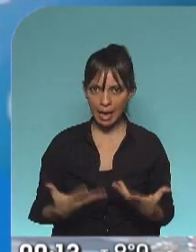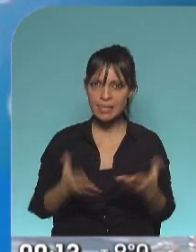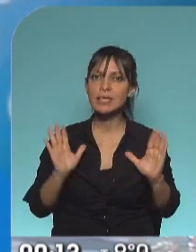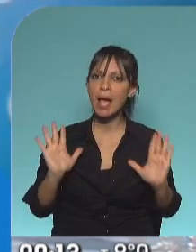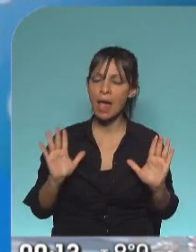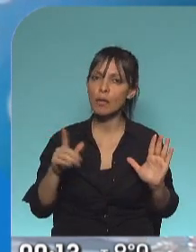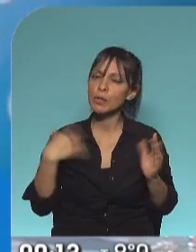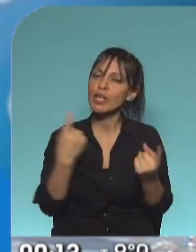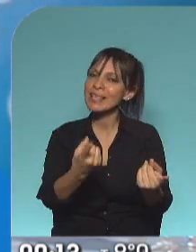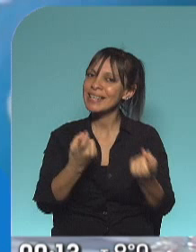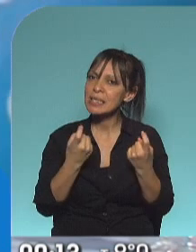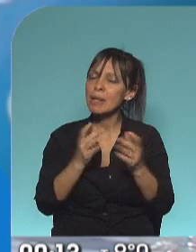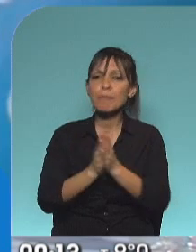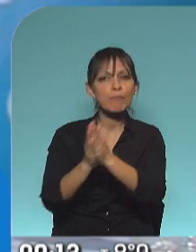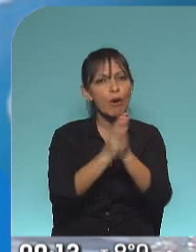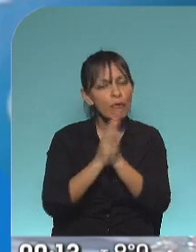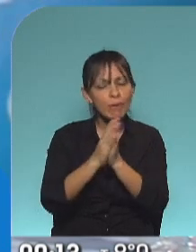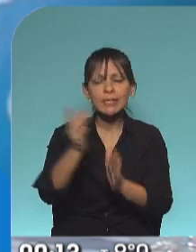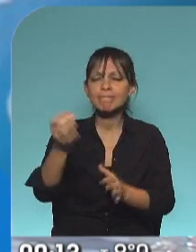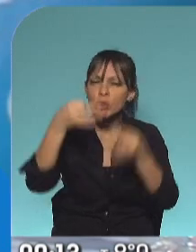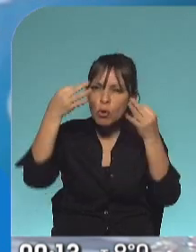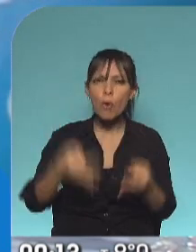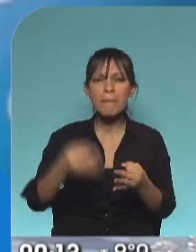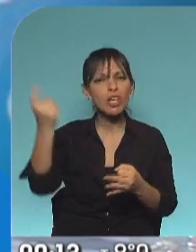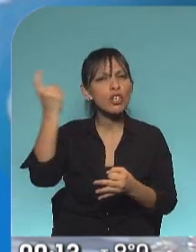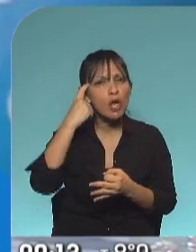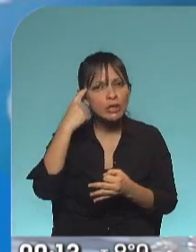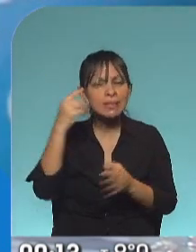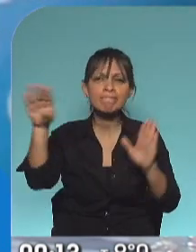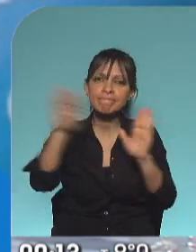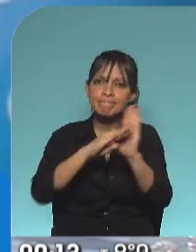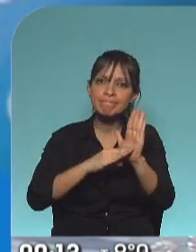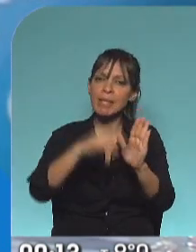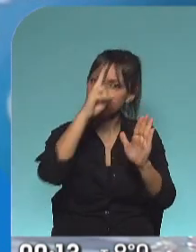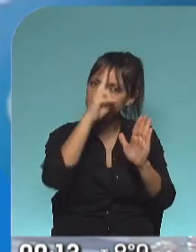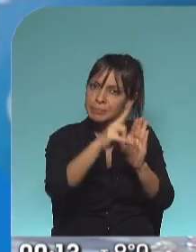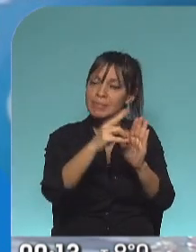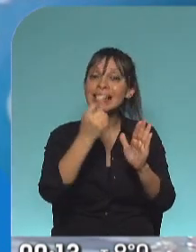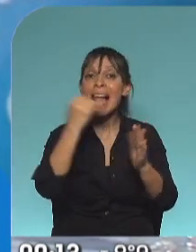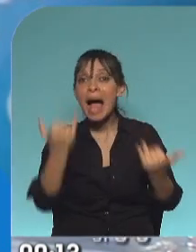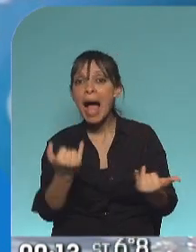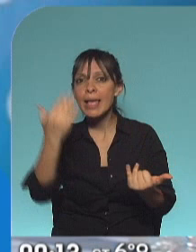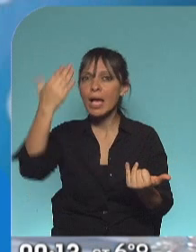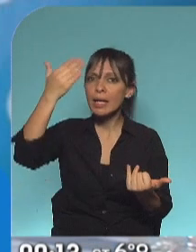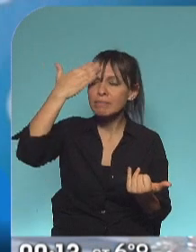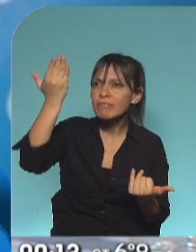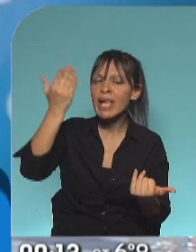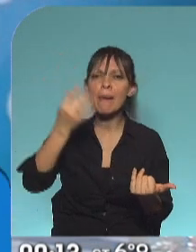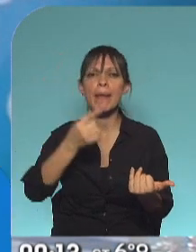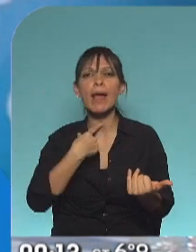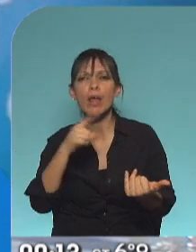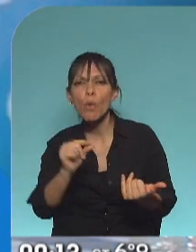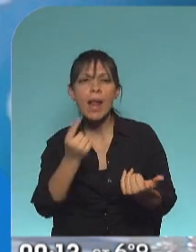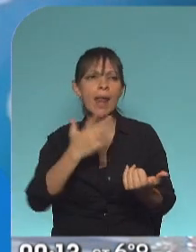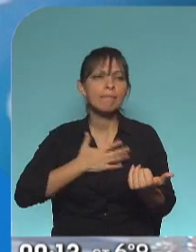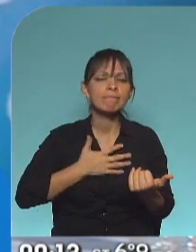que reforcemos el concepto de la importancia de cumplir con las recomendaciones. Si tenemos síntomas, quedarnos en casa, contacto con el